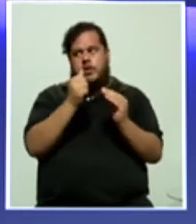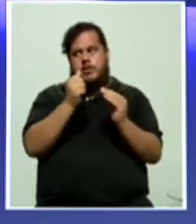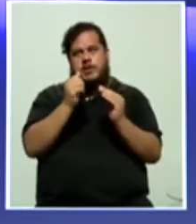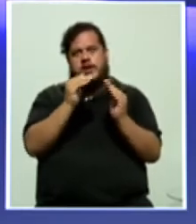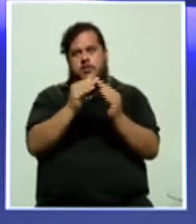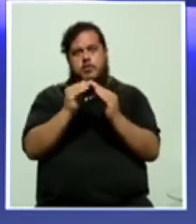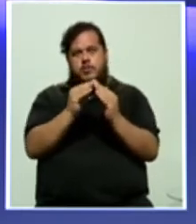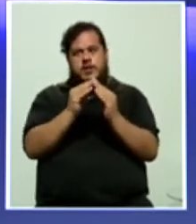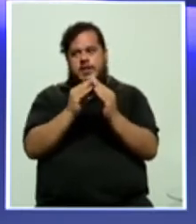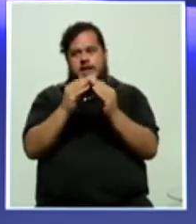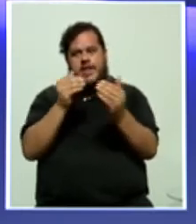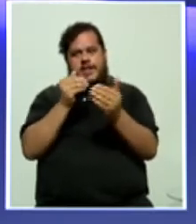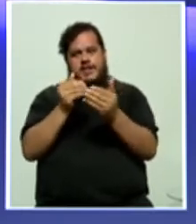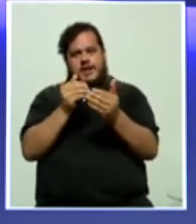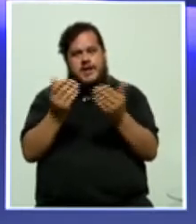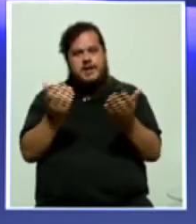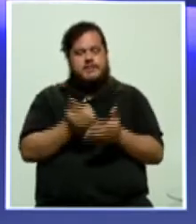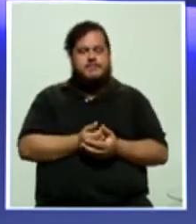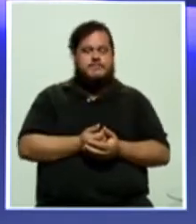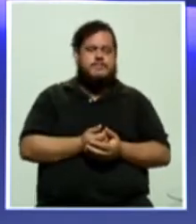aledañas?